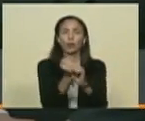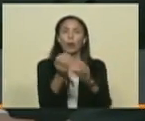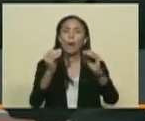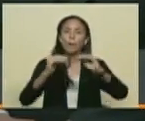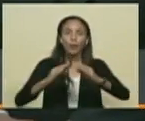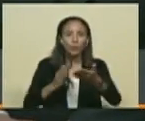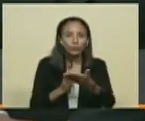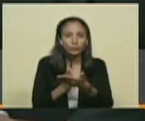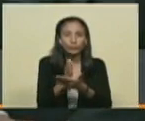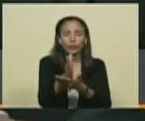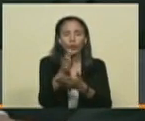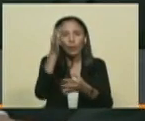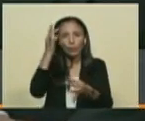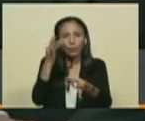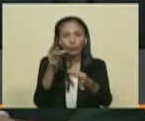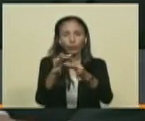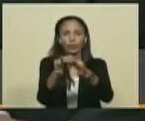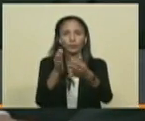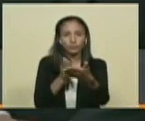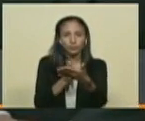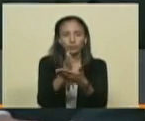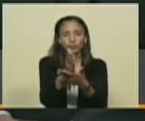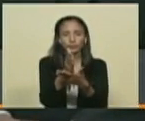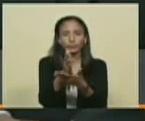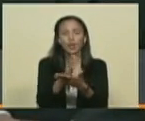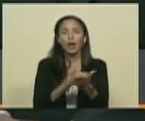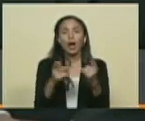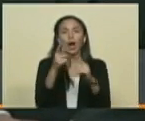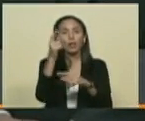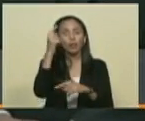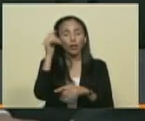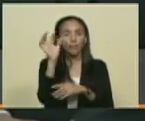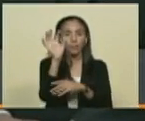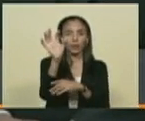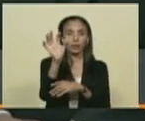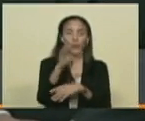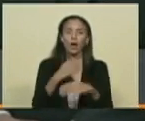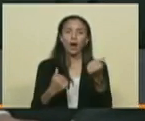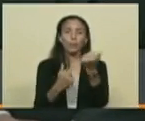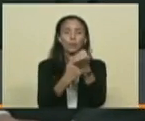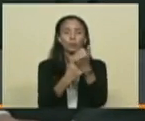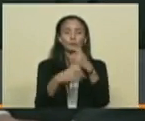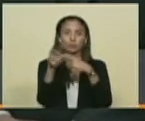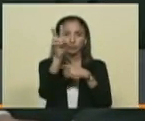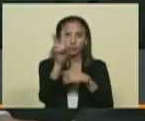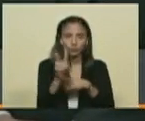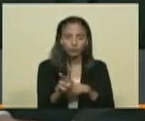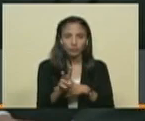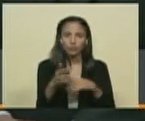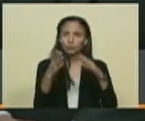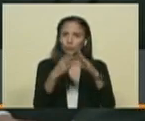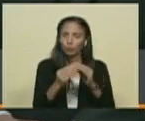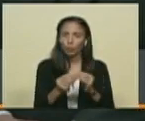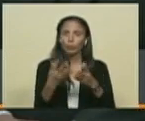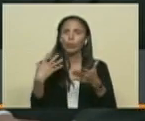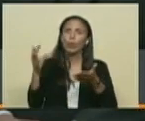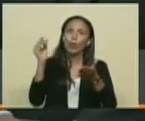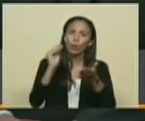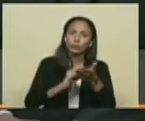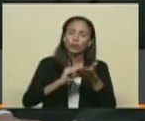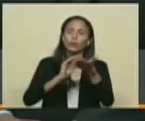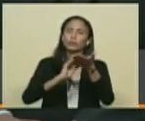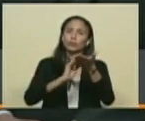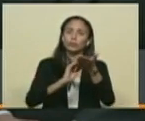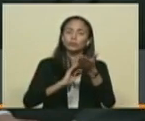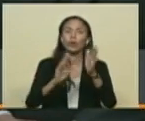avanzando en una agenda que es la agenda del país, que es la agenda de todos los venezolanos, por el rescate de los